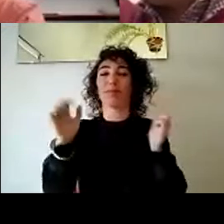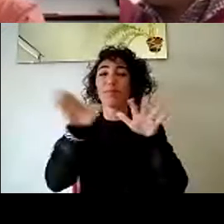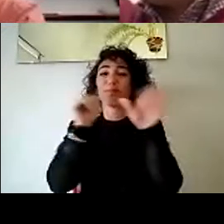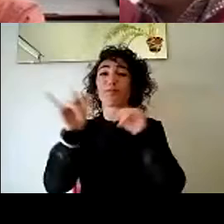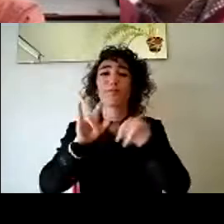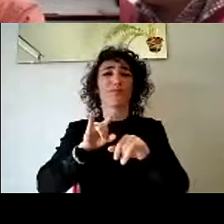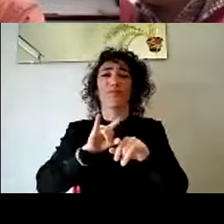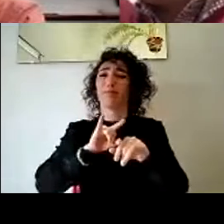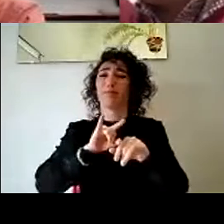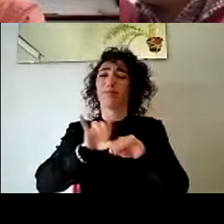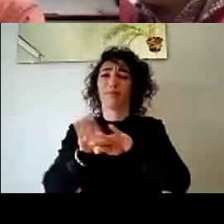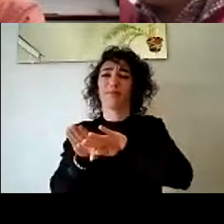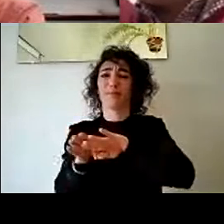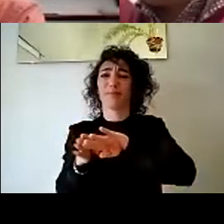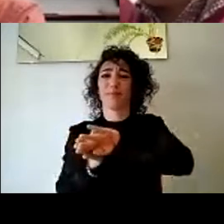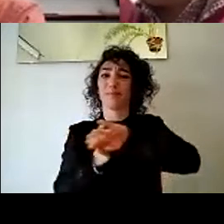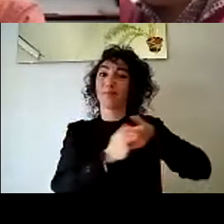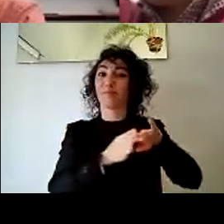telemático del Ayuntamiento de Tías,